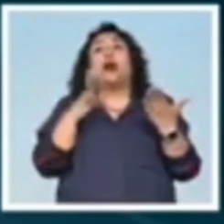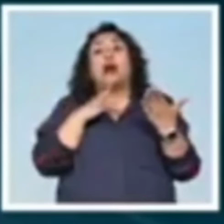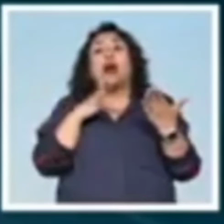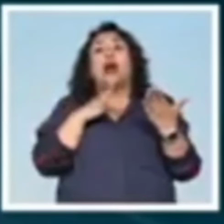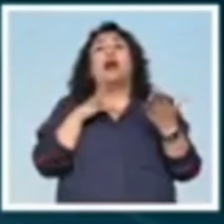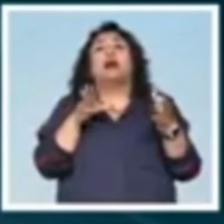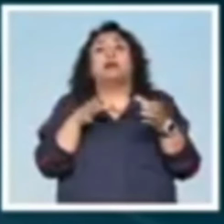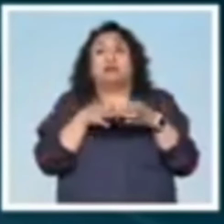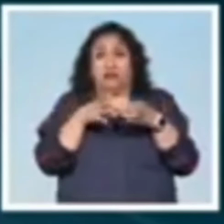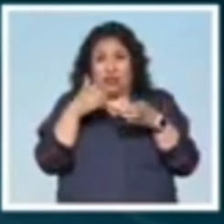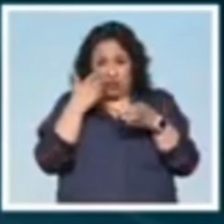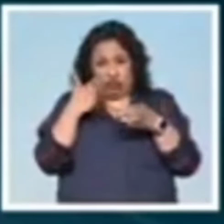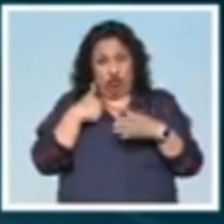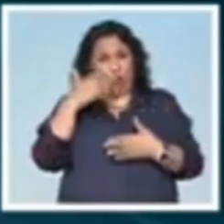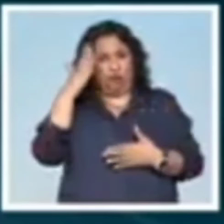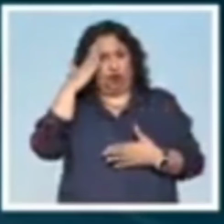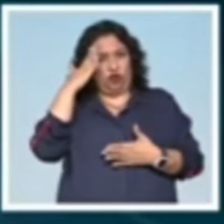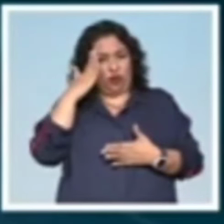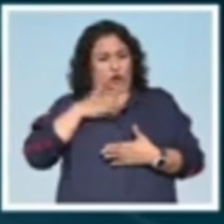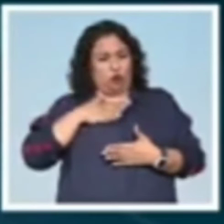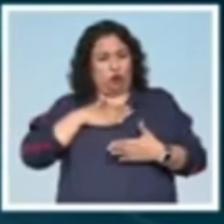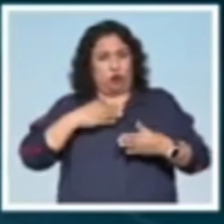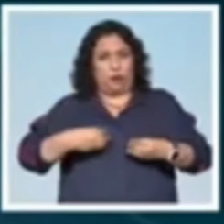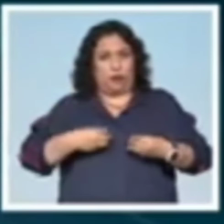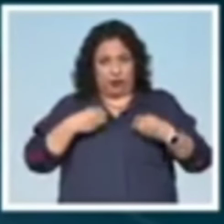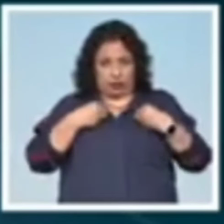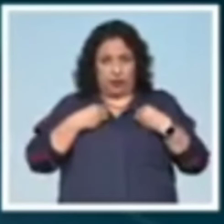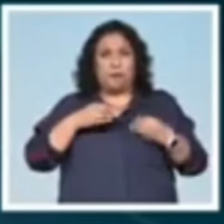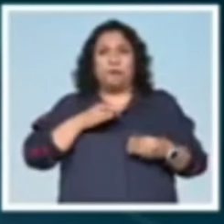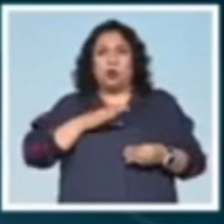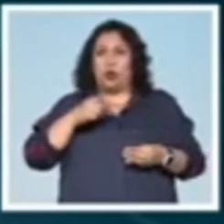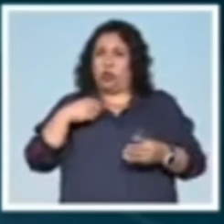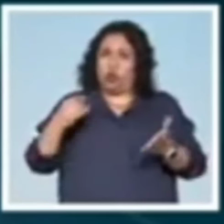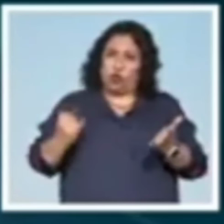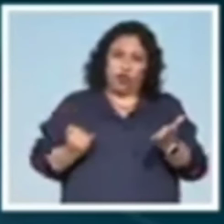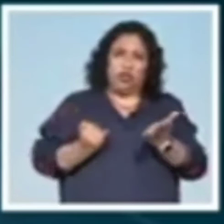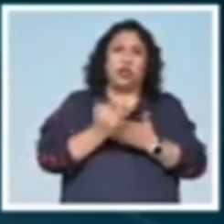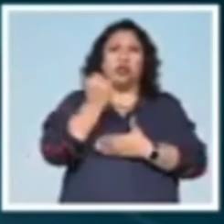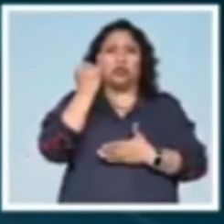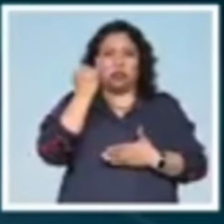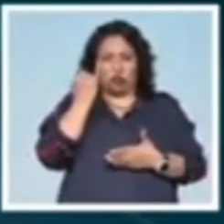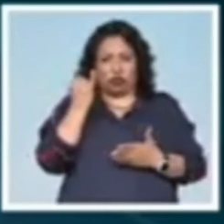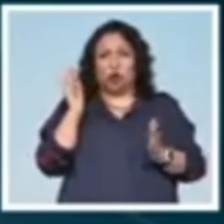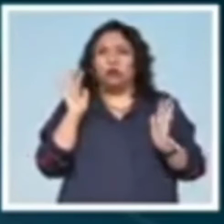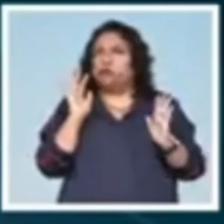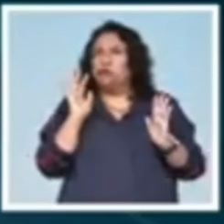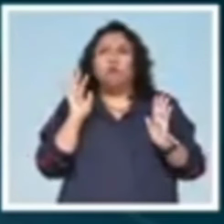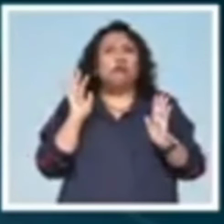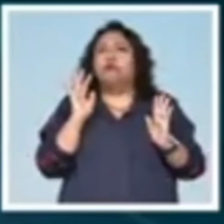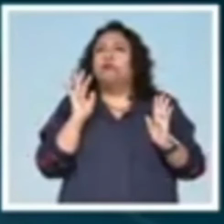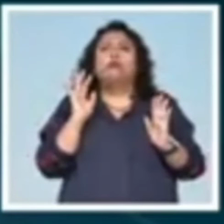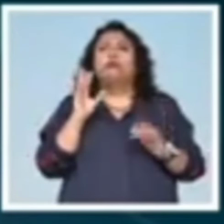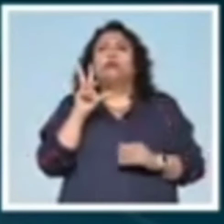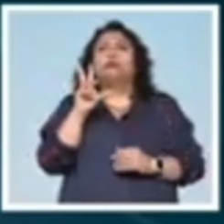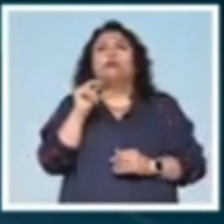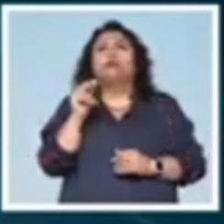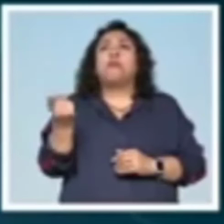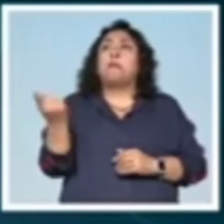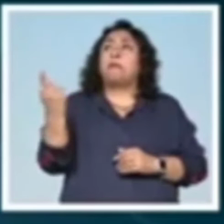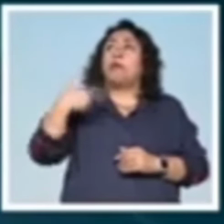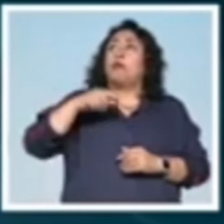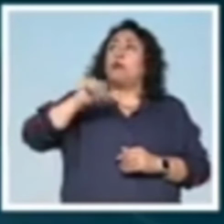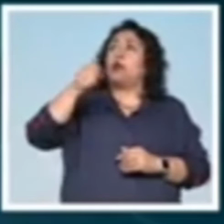contingente, el tratar de ser protagónico de tu vida y el poder tomar una decisión finalmente que no sea conducida por